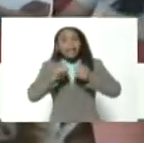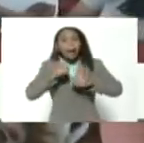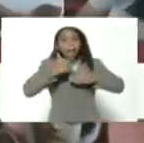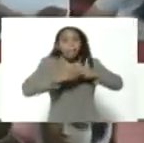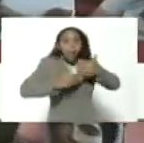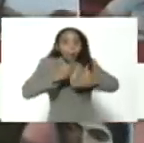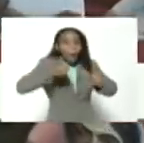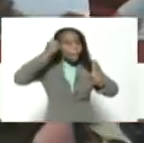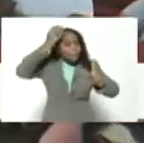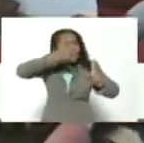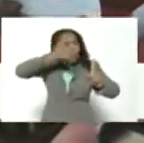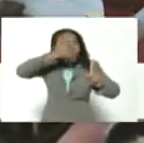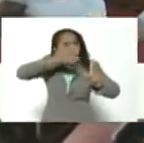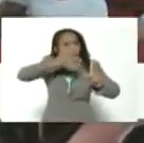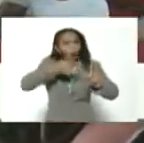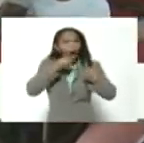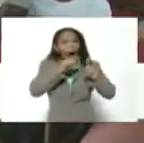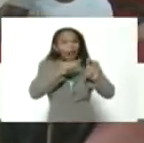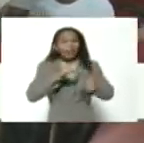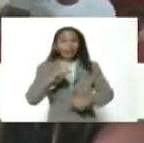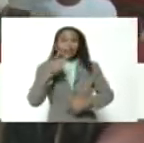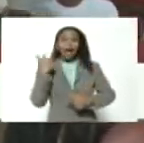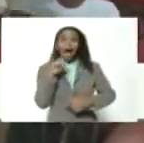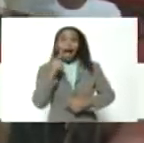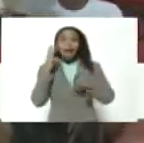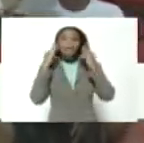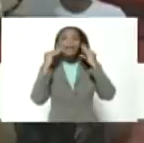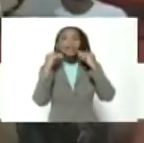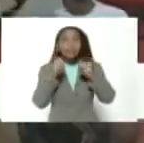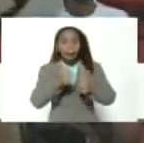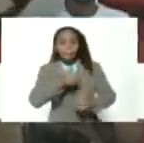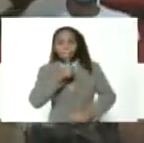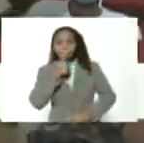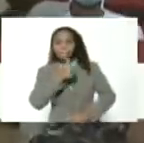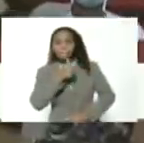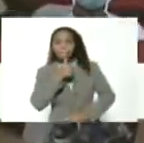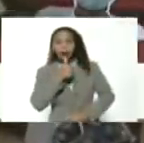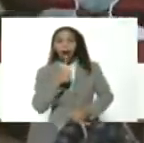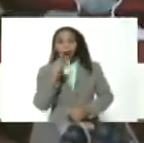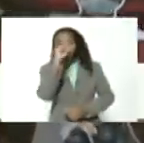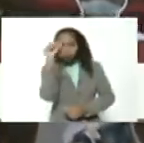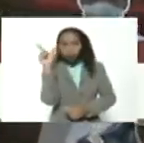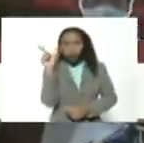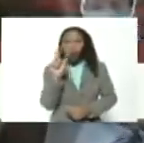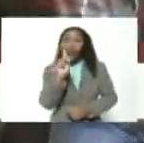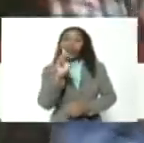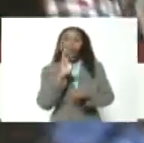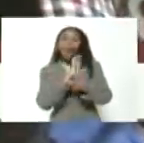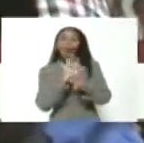de formación. Ahí tenemos una experiencia muy buena en el Partido Socialista